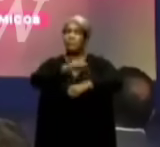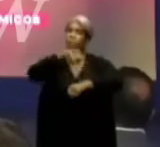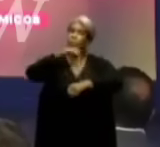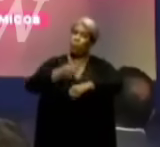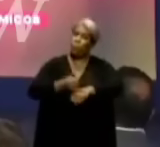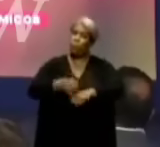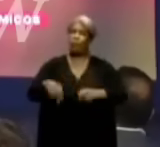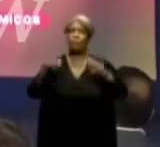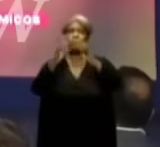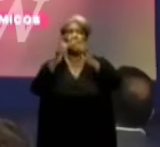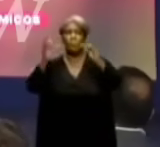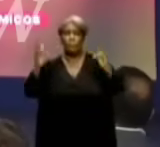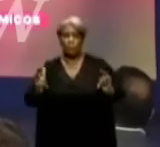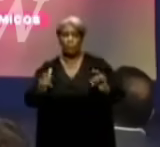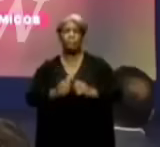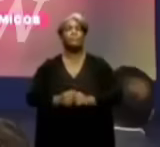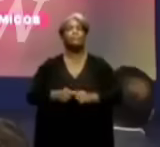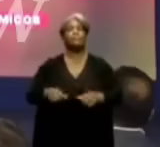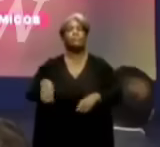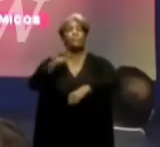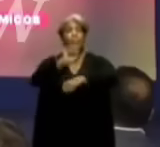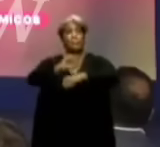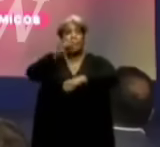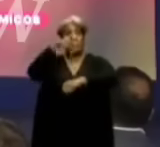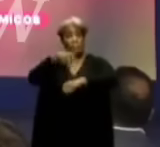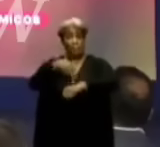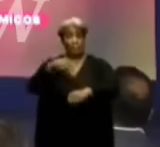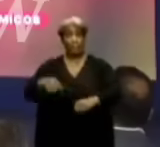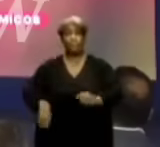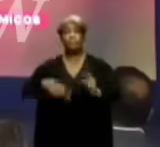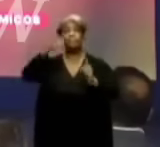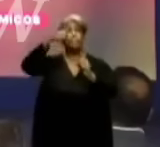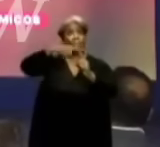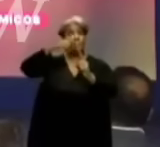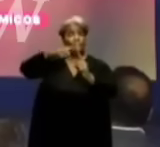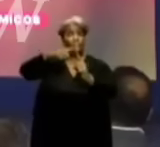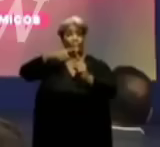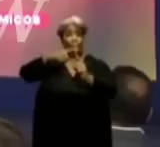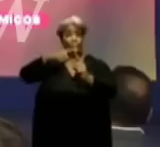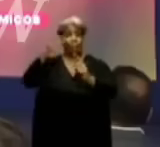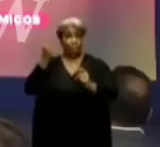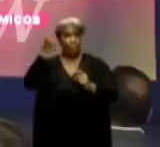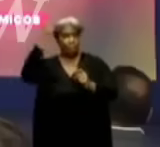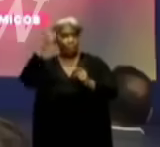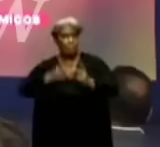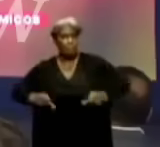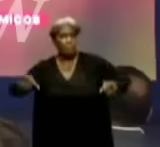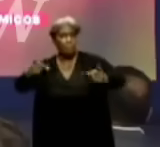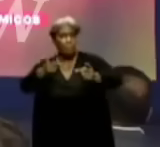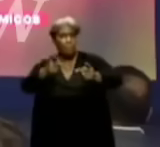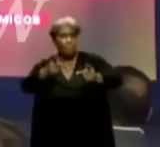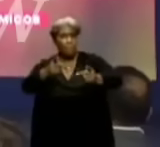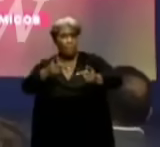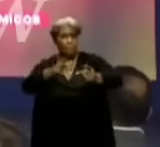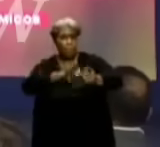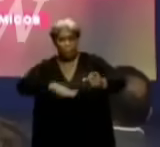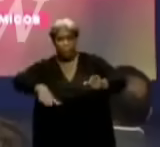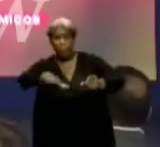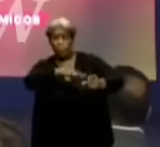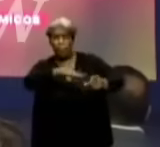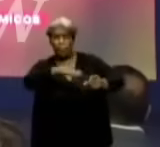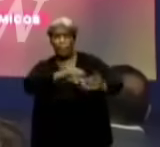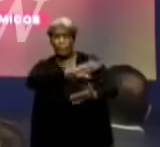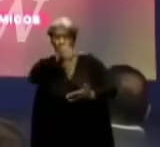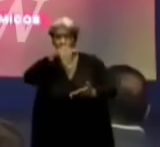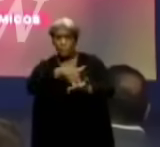Higüey, Parque de San Pedro, Parque de San Cristóbal. Cuando estamos hablando de parques, estamos hablando de parques en esas comunidades, parques